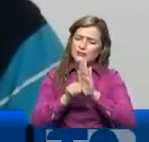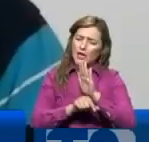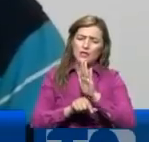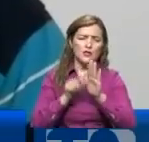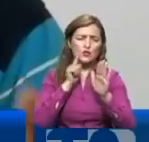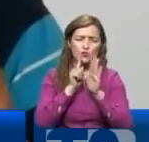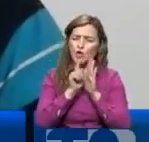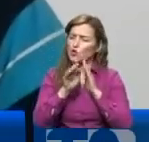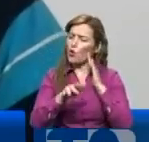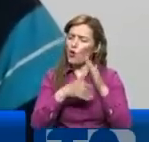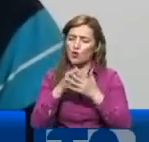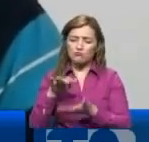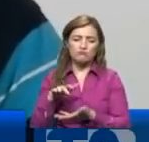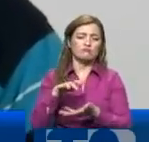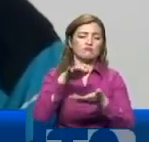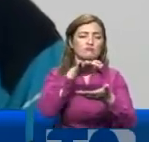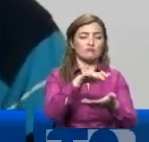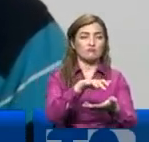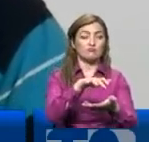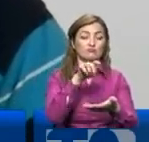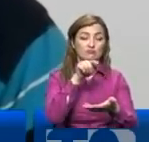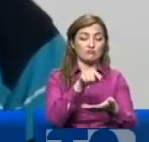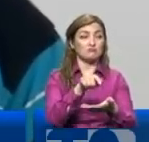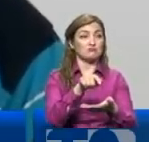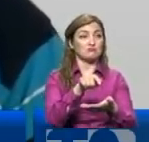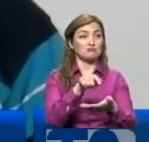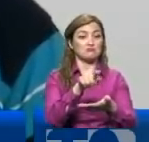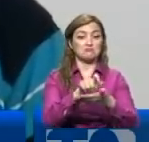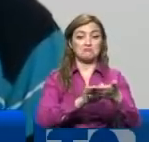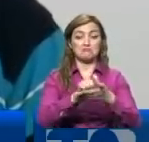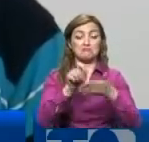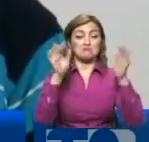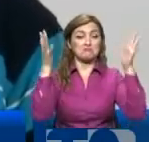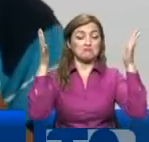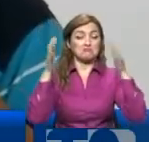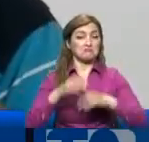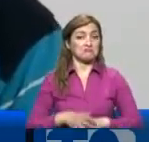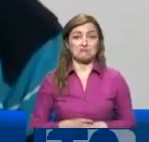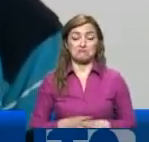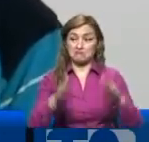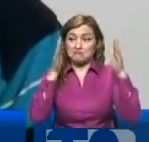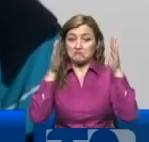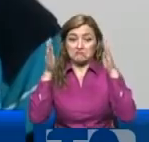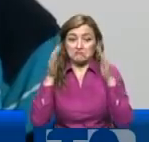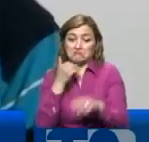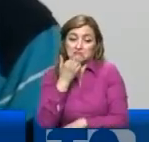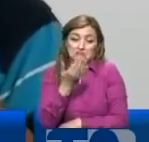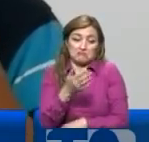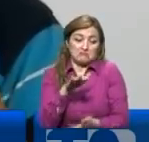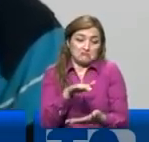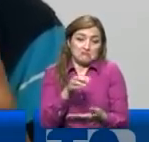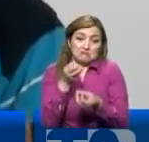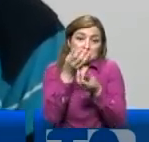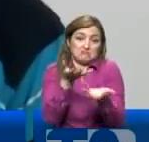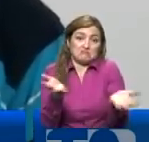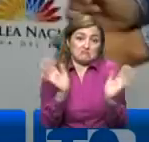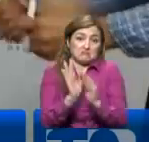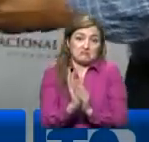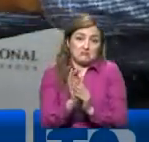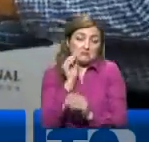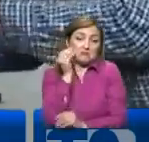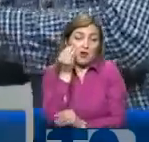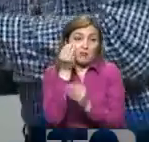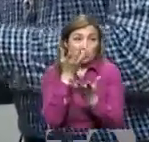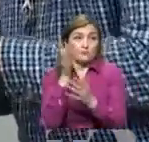cosas. Pero lamentablemente el informe no fue considerado. Nadie prestó atención a ese informe, a esas alertas que dimos.